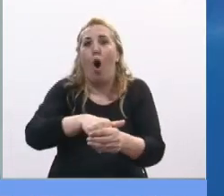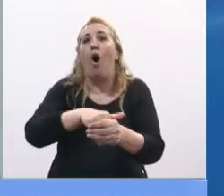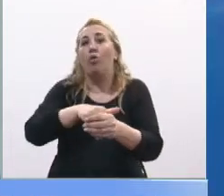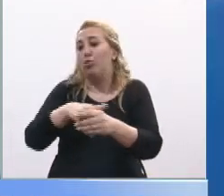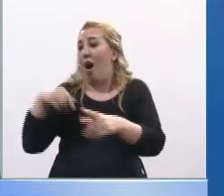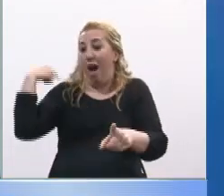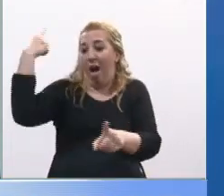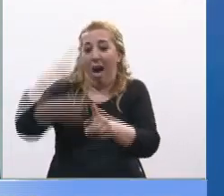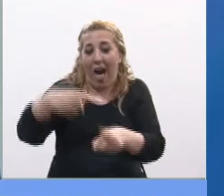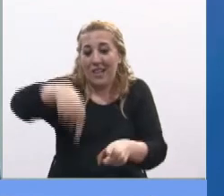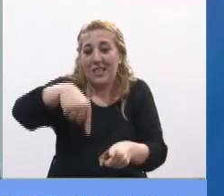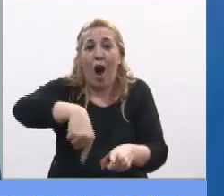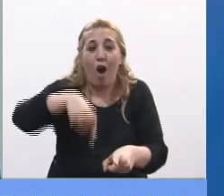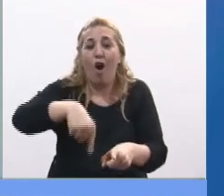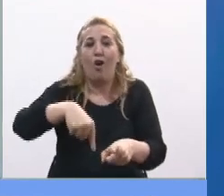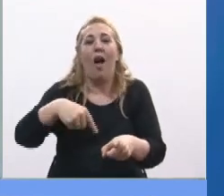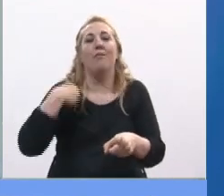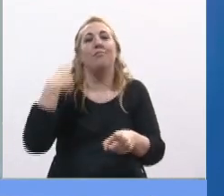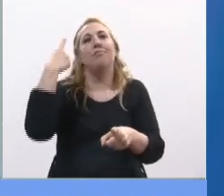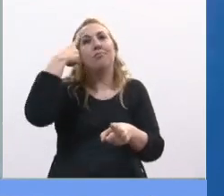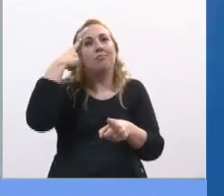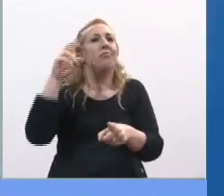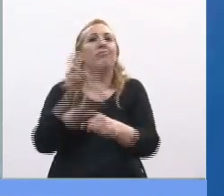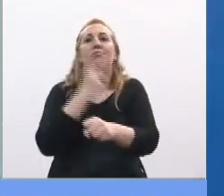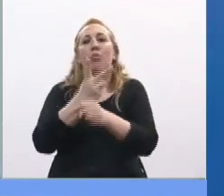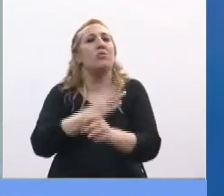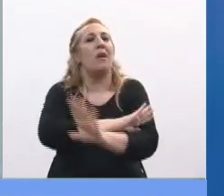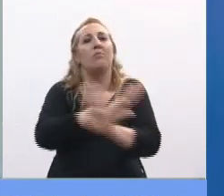hasta esta etapa de hoy, en el cual aspiramos a que nunca más